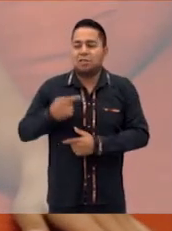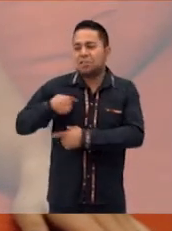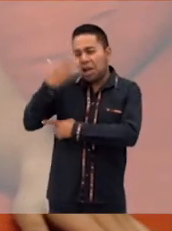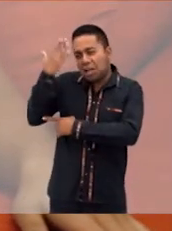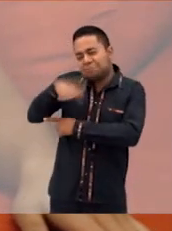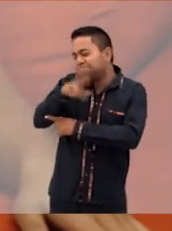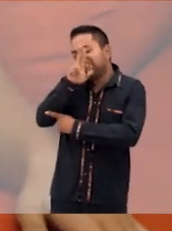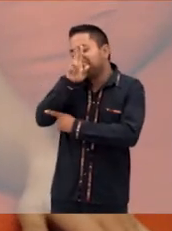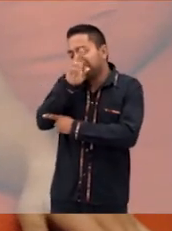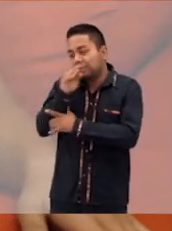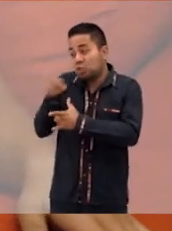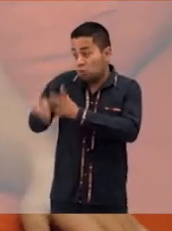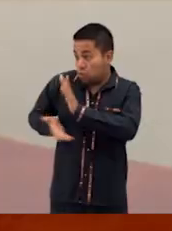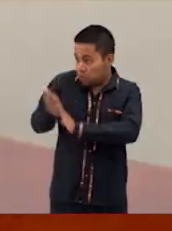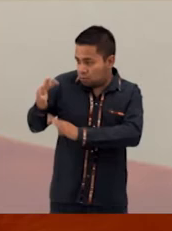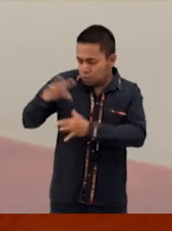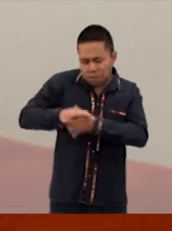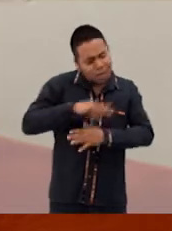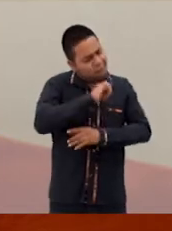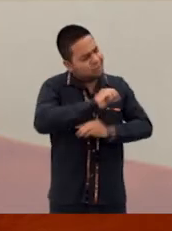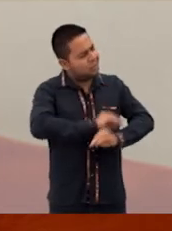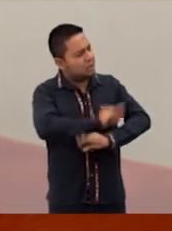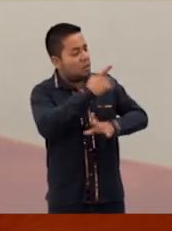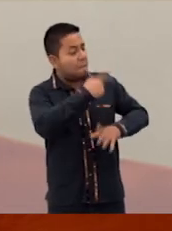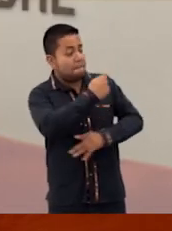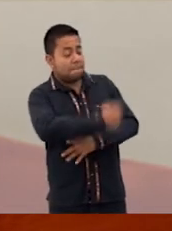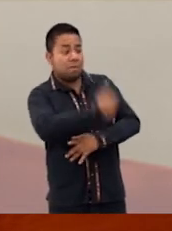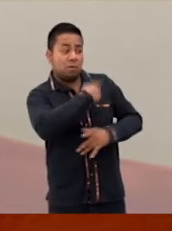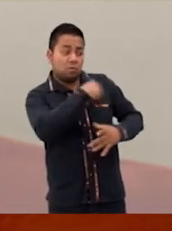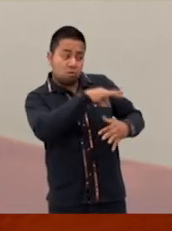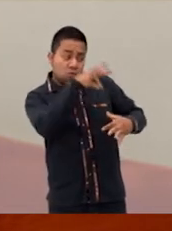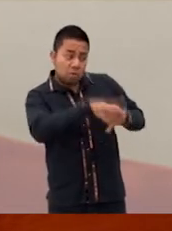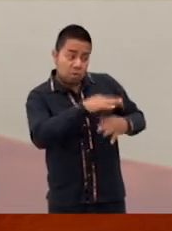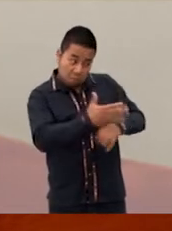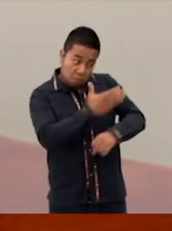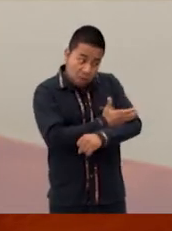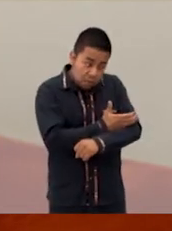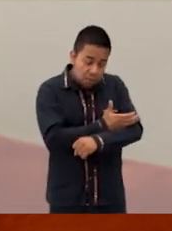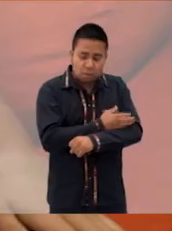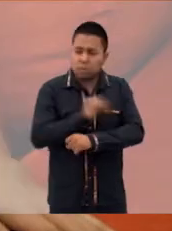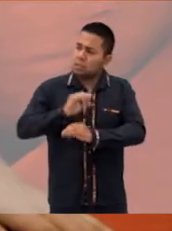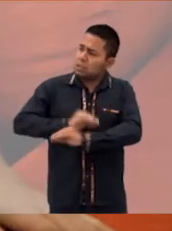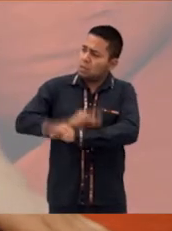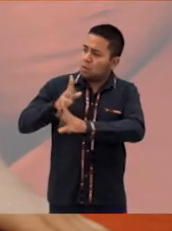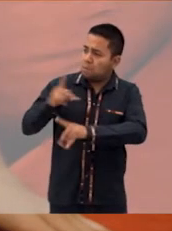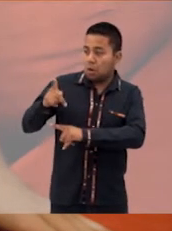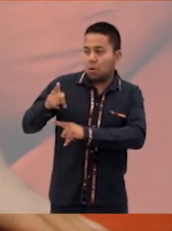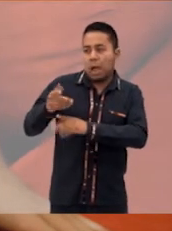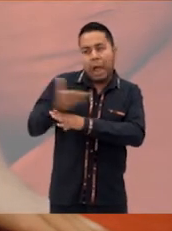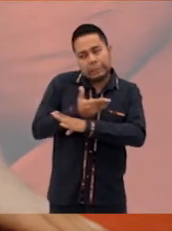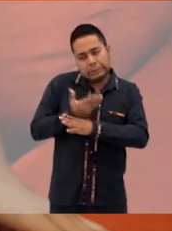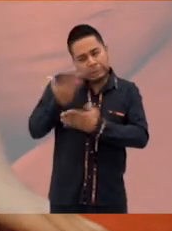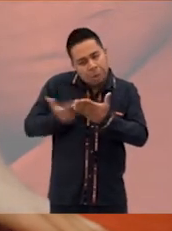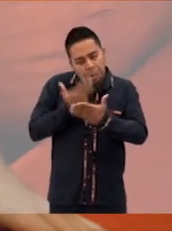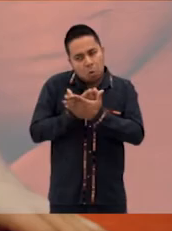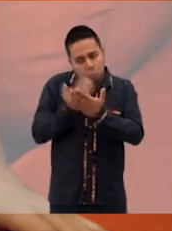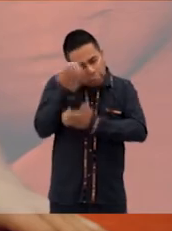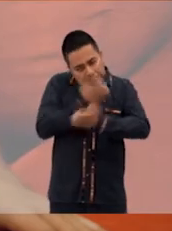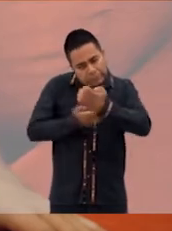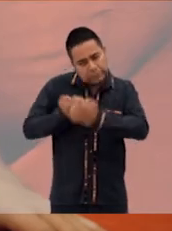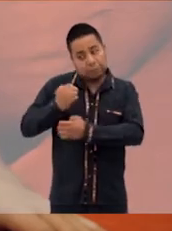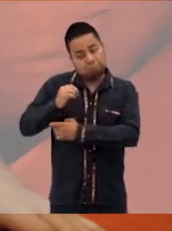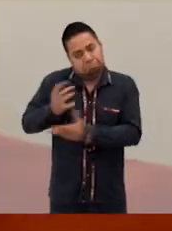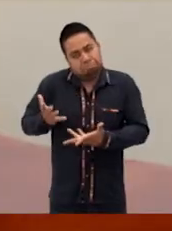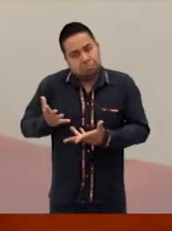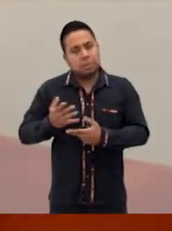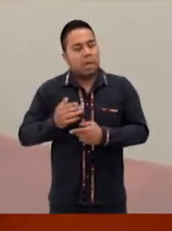no te claves. ¿Vas a ir a votar? Obvio, es la primera vez que podré votar. ¿Me acompañas? Claro, pero antes hay que conocer las